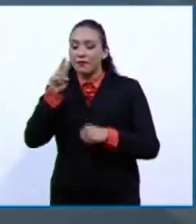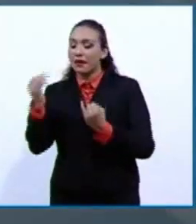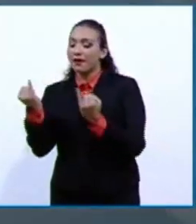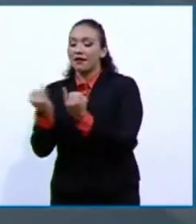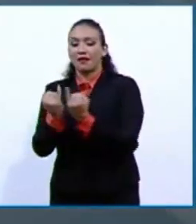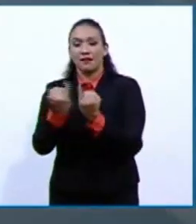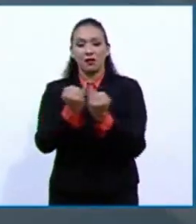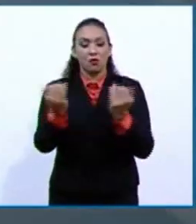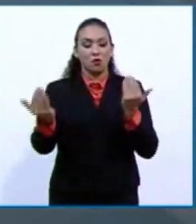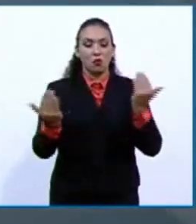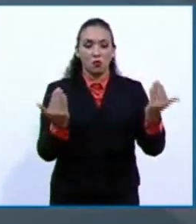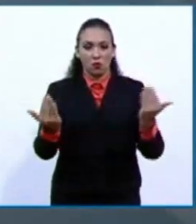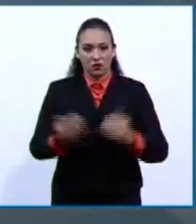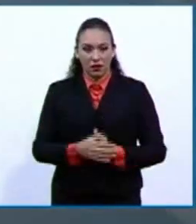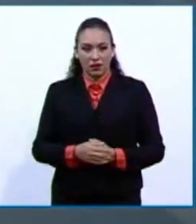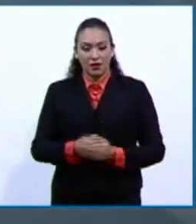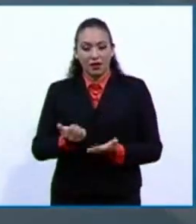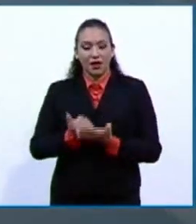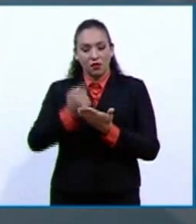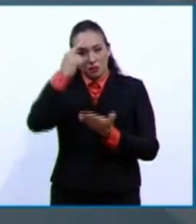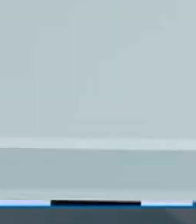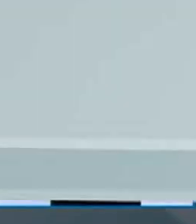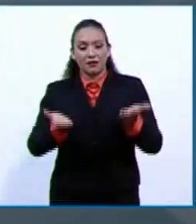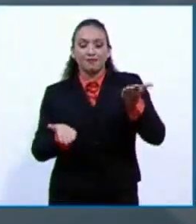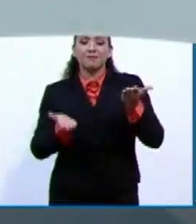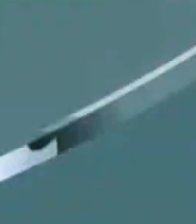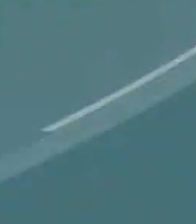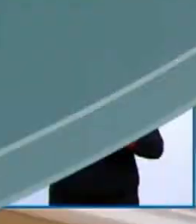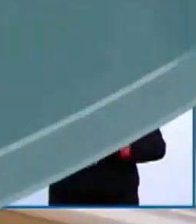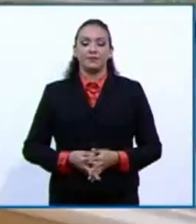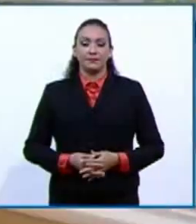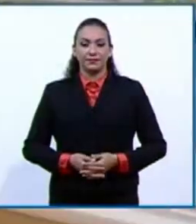dolor y equilibrarlo.